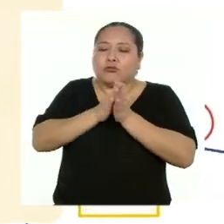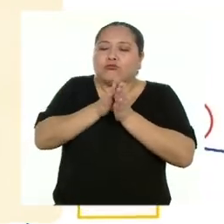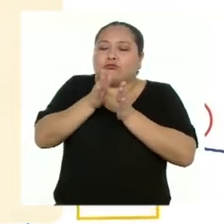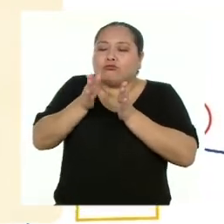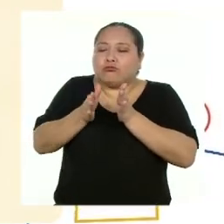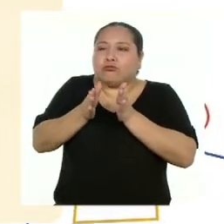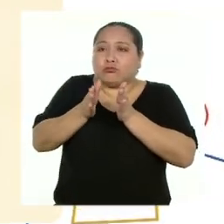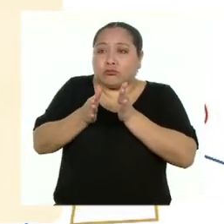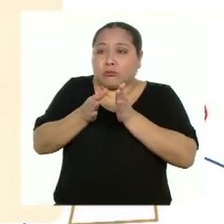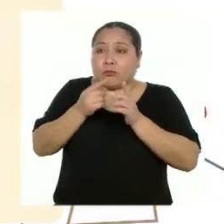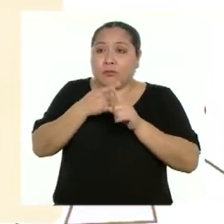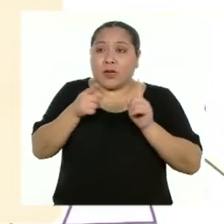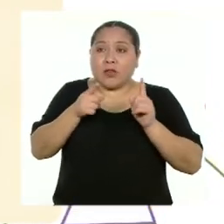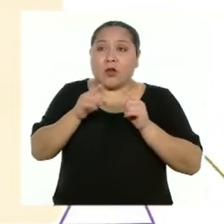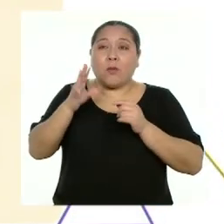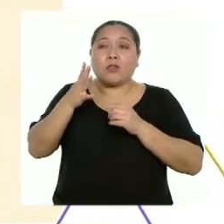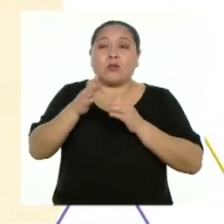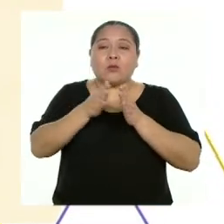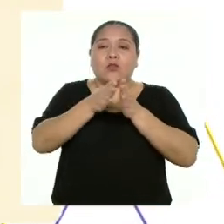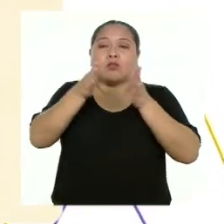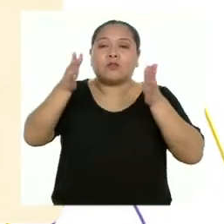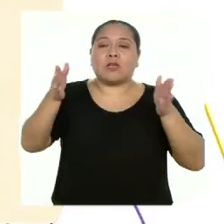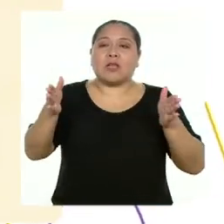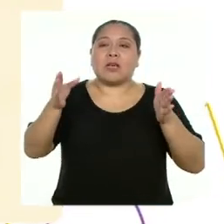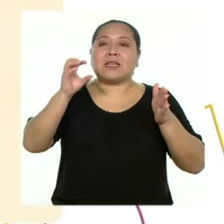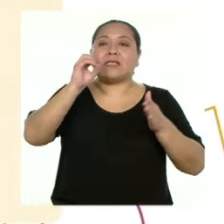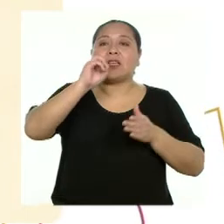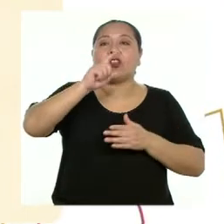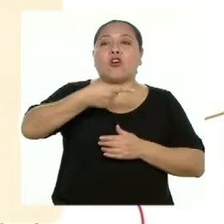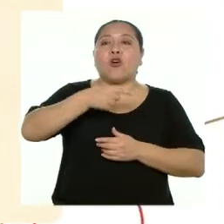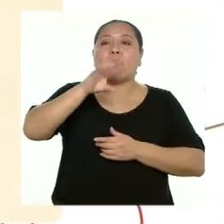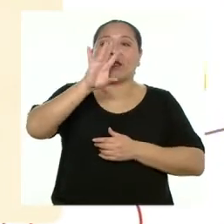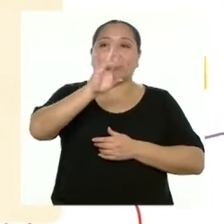pero en promedio se alejan 0,72 unidades.